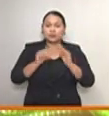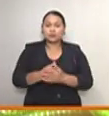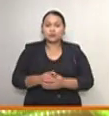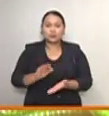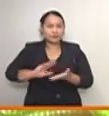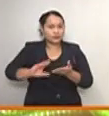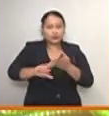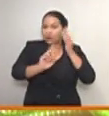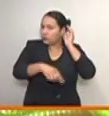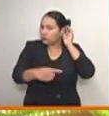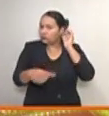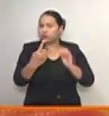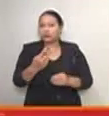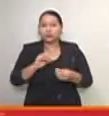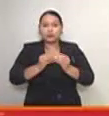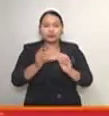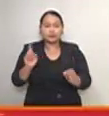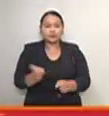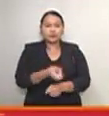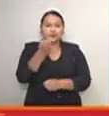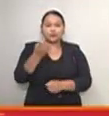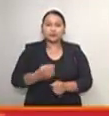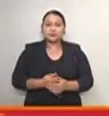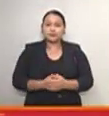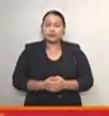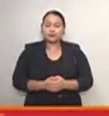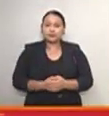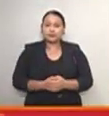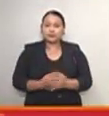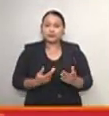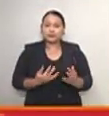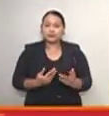para más uno, el número favorecido es,